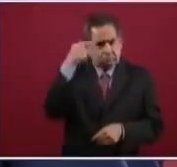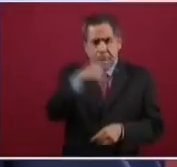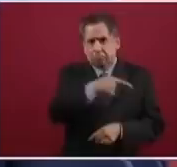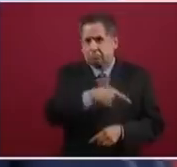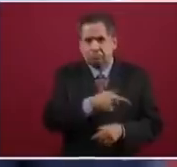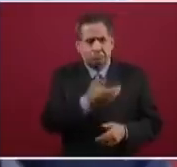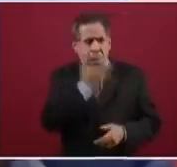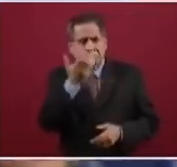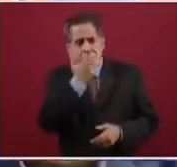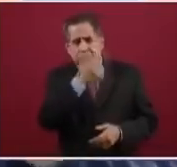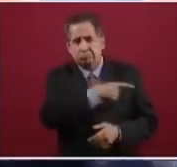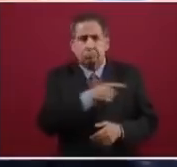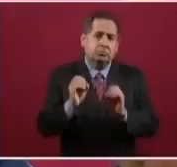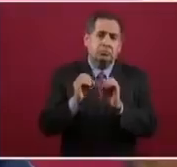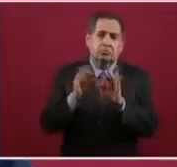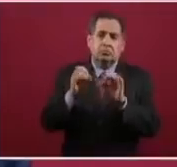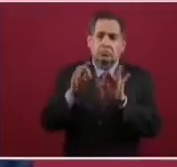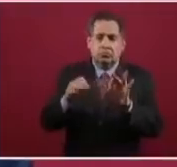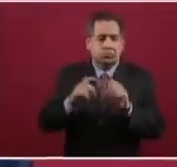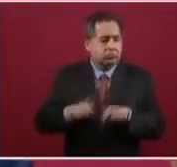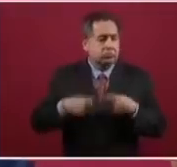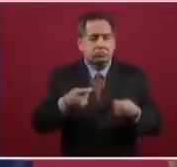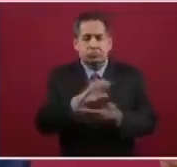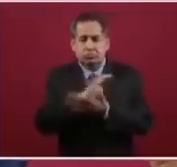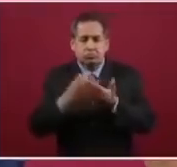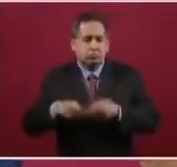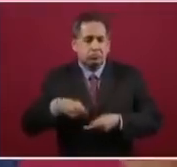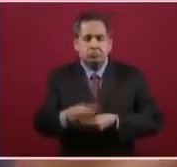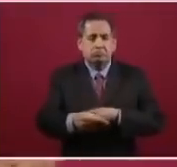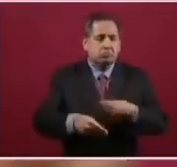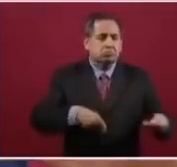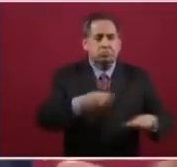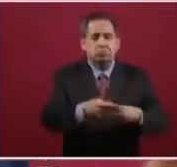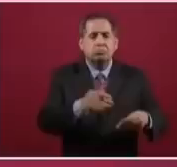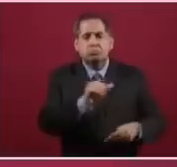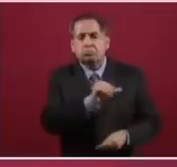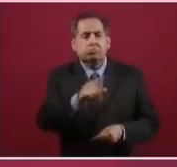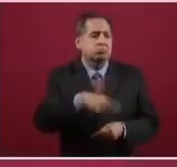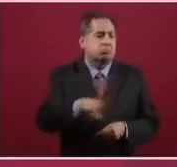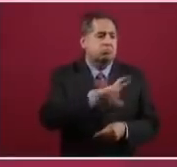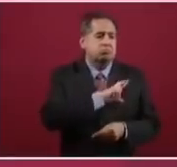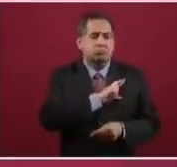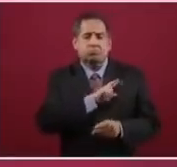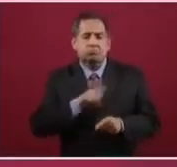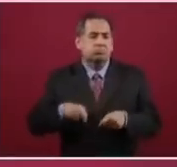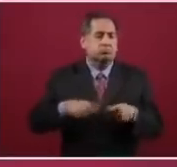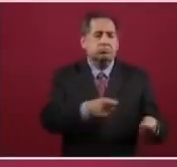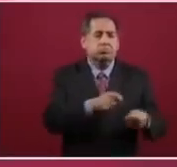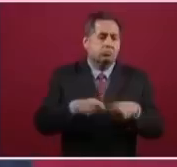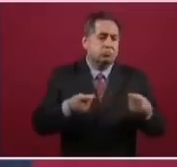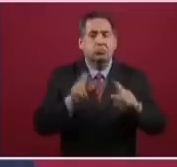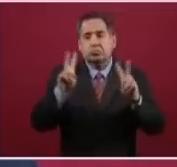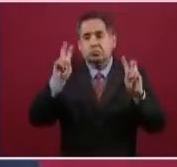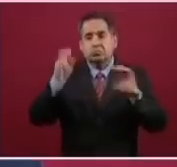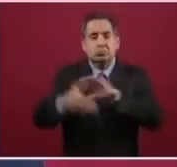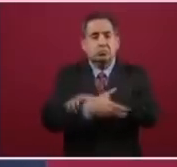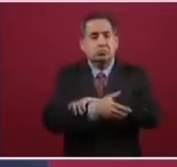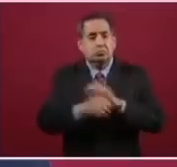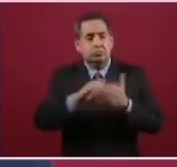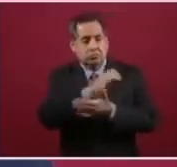eran oficinas de contratación para la entrega de convenios